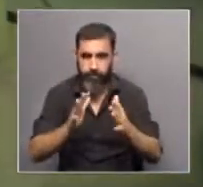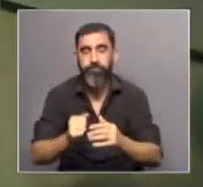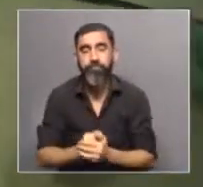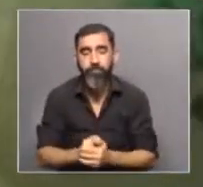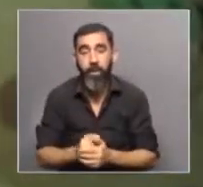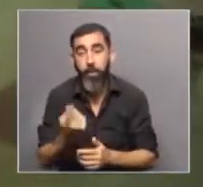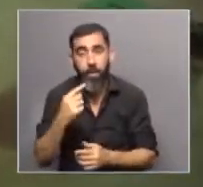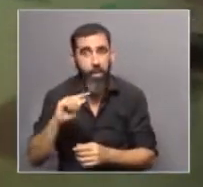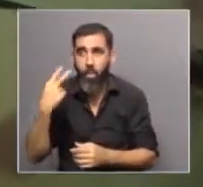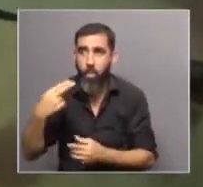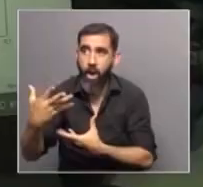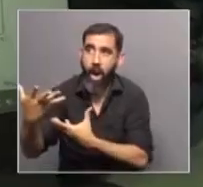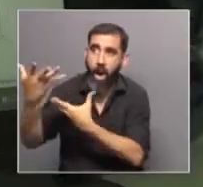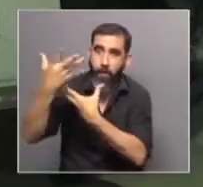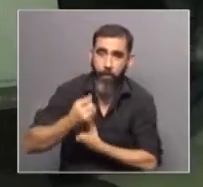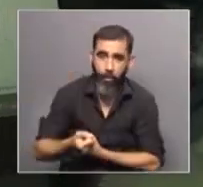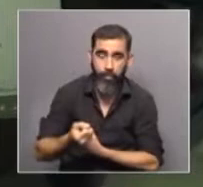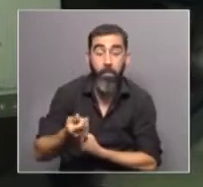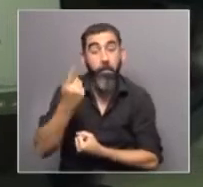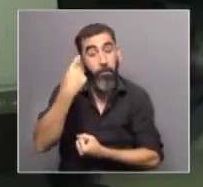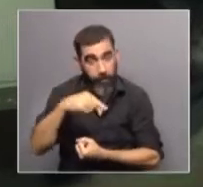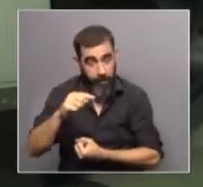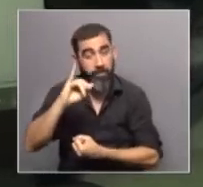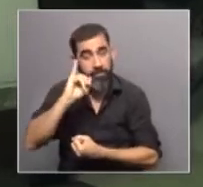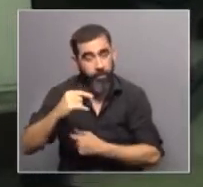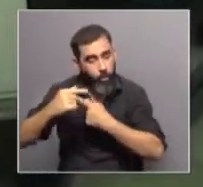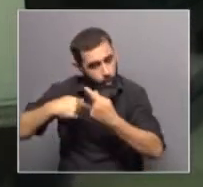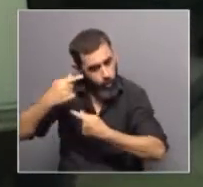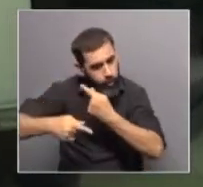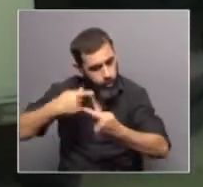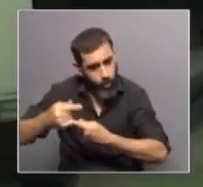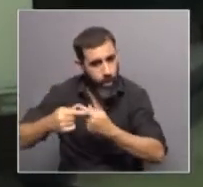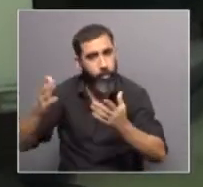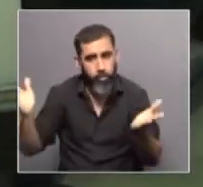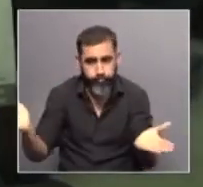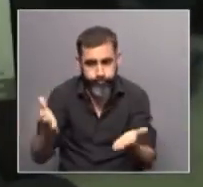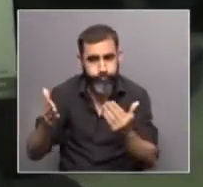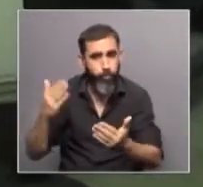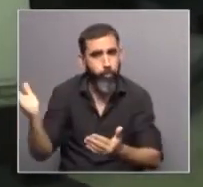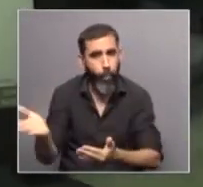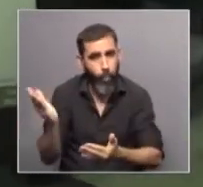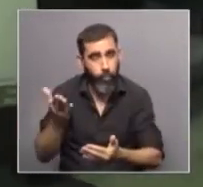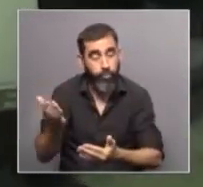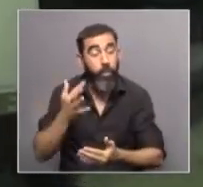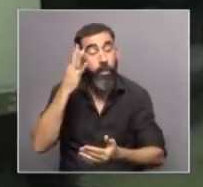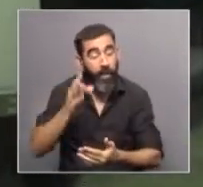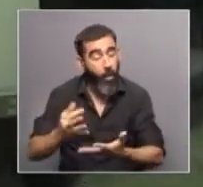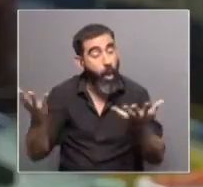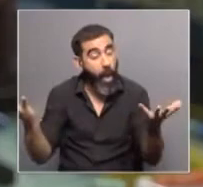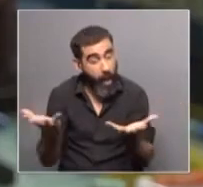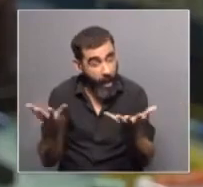no hemos tenido apoyo. Pero sin embargo la línea siguió caminando, siguió produciendo, y creo que